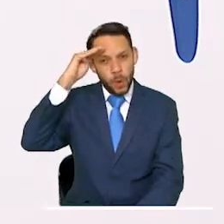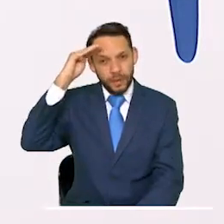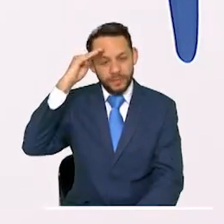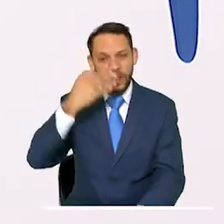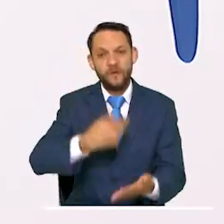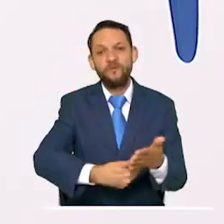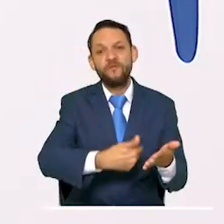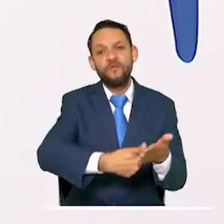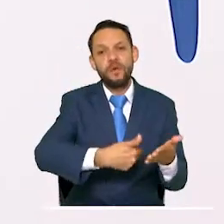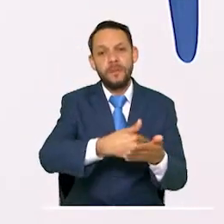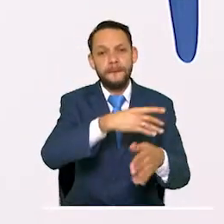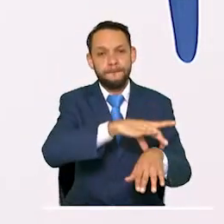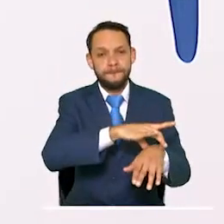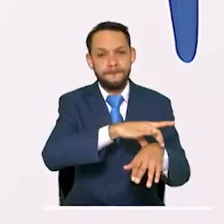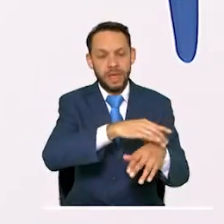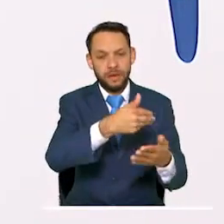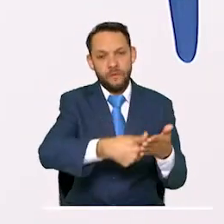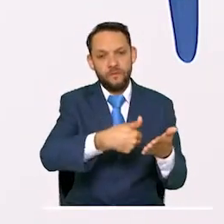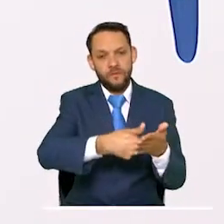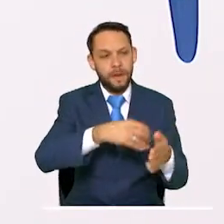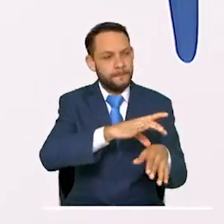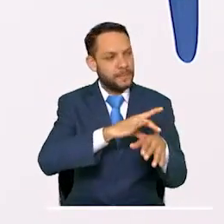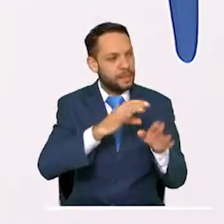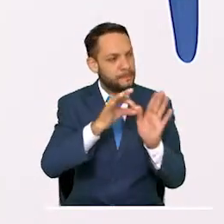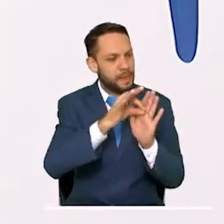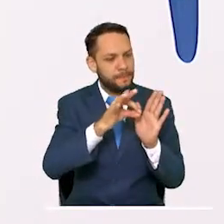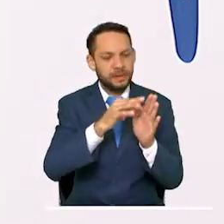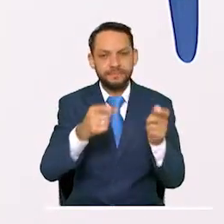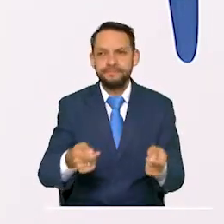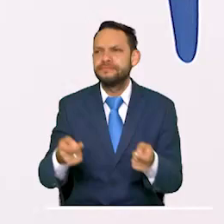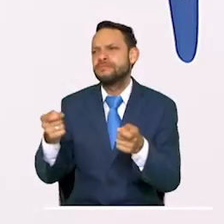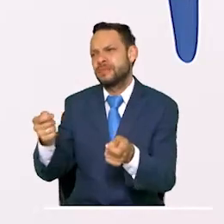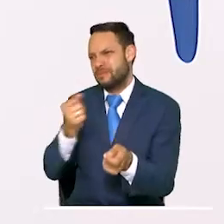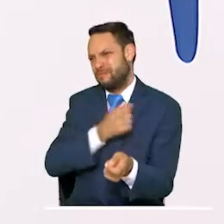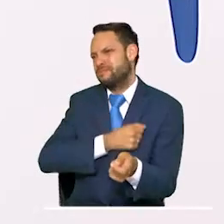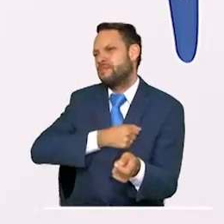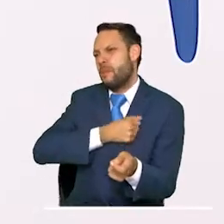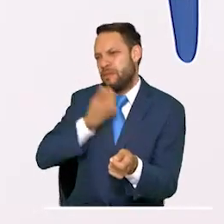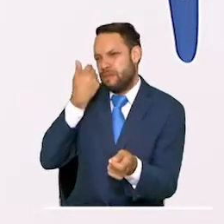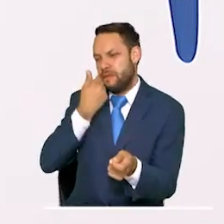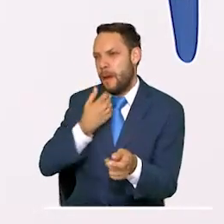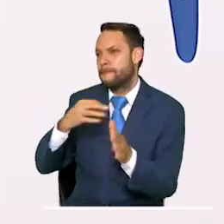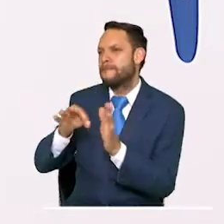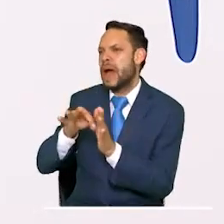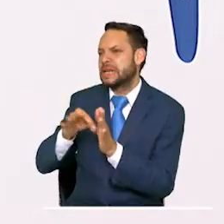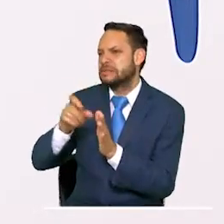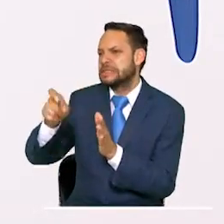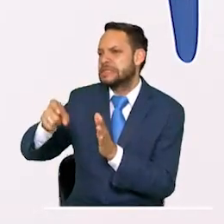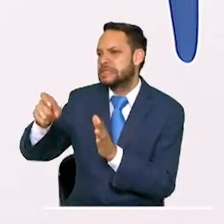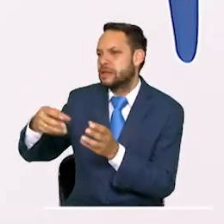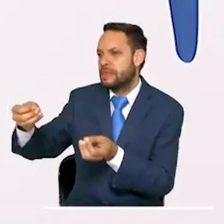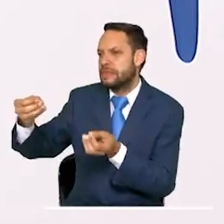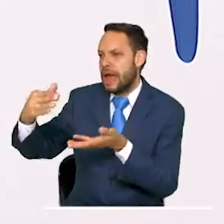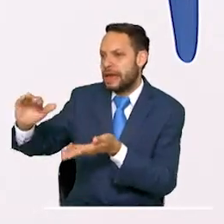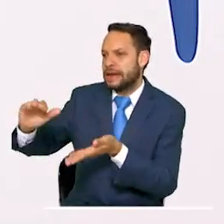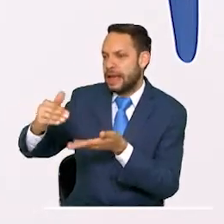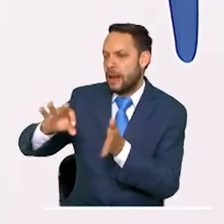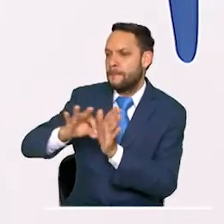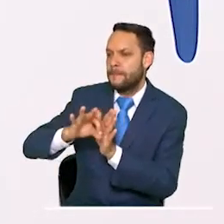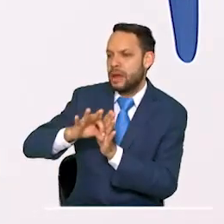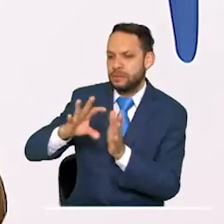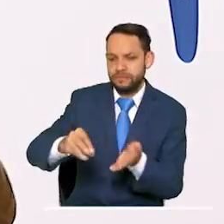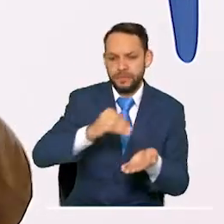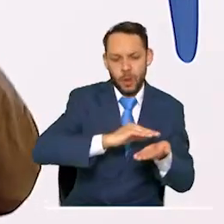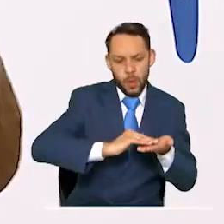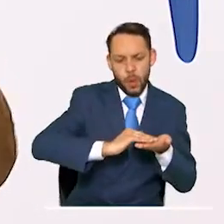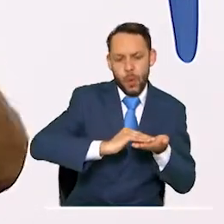fórmula de un médico. Yo no estaba estudiando medicina cuando eso, y en la policía le regalaban a uno marihuana, es más, uno llevaba